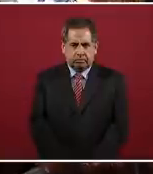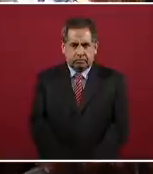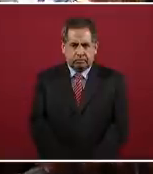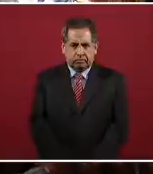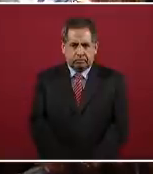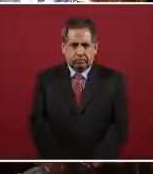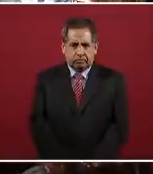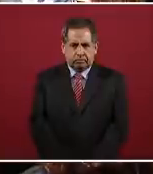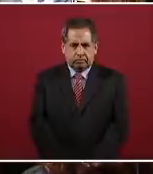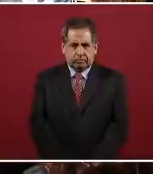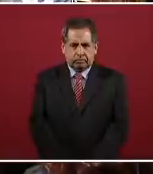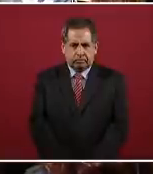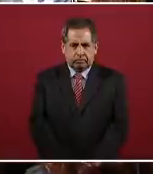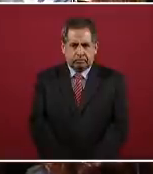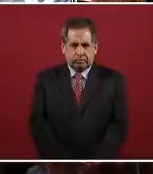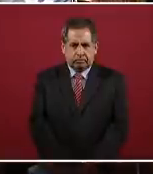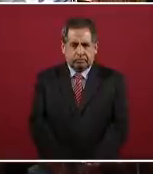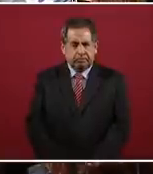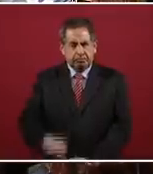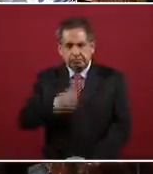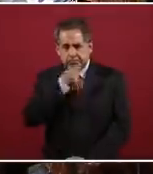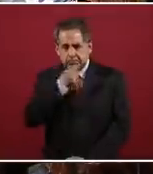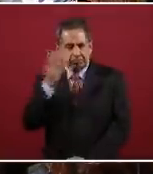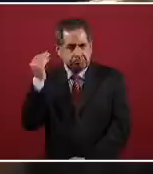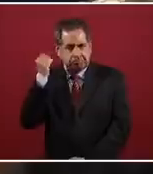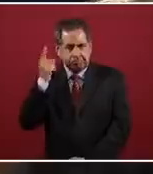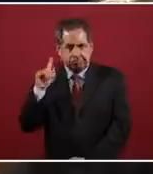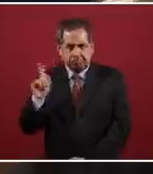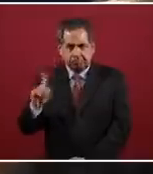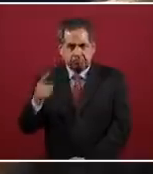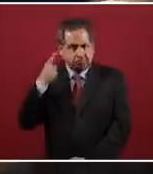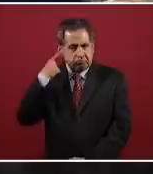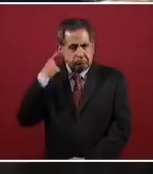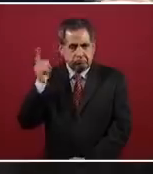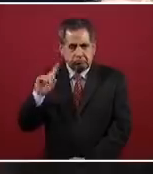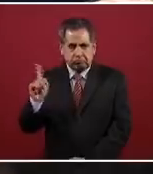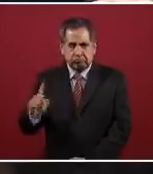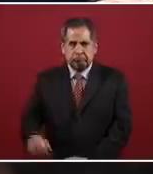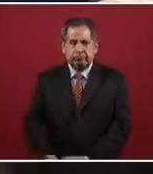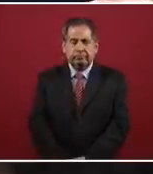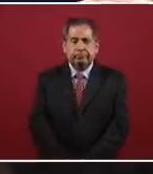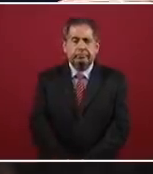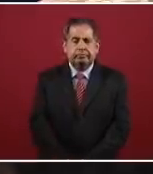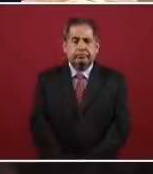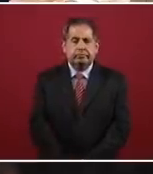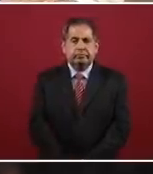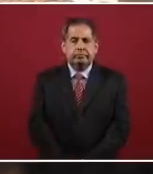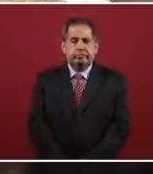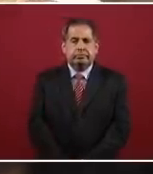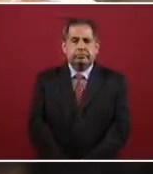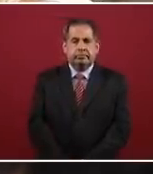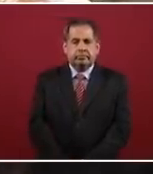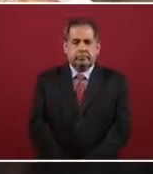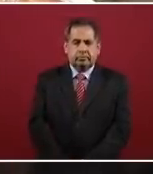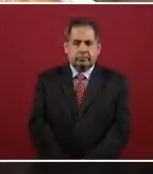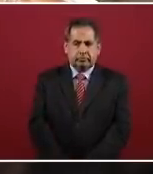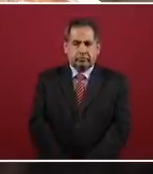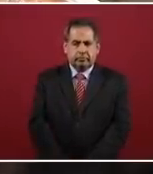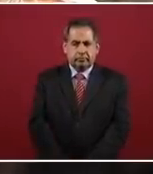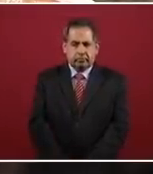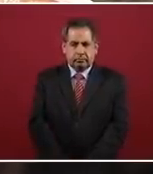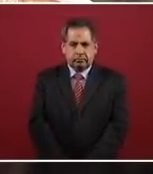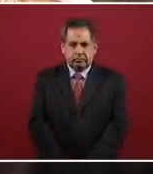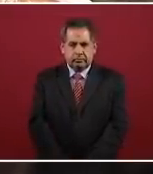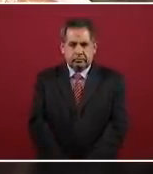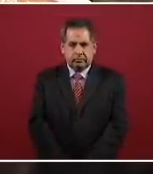somos parte del sistema educativo nacional. Pero a petición de parte de todos mis compañeros, le pedimos en ese honor de la palabra